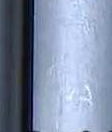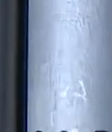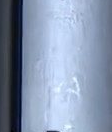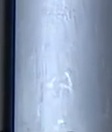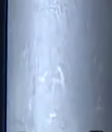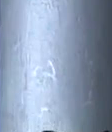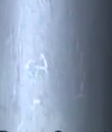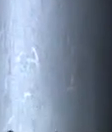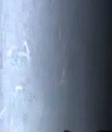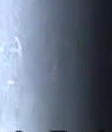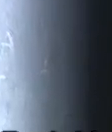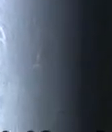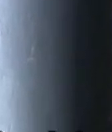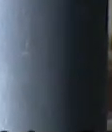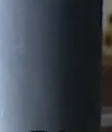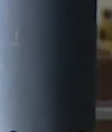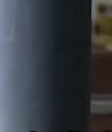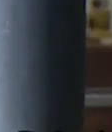y